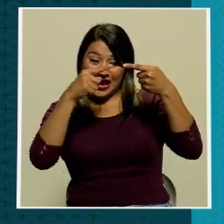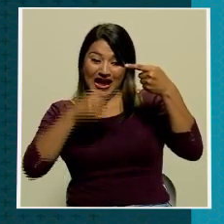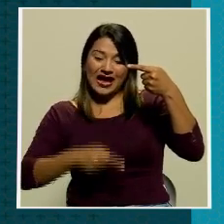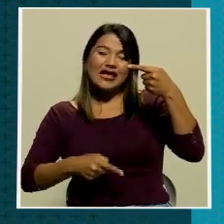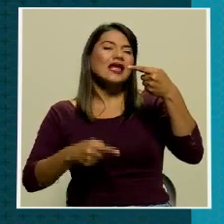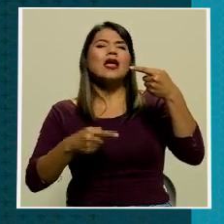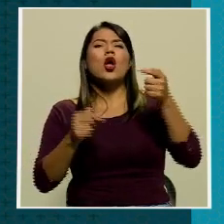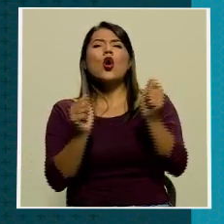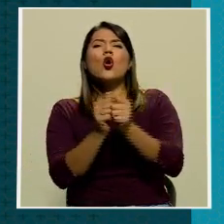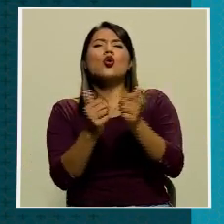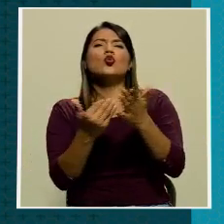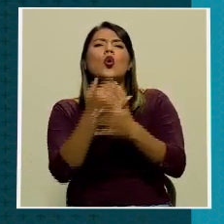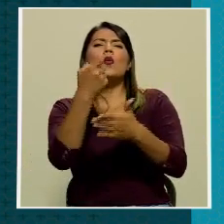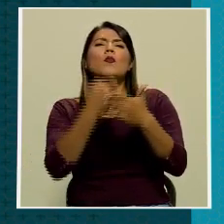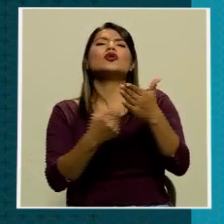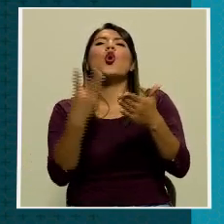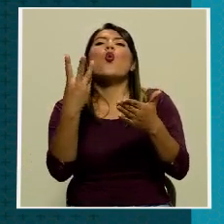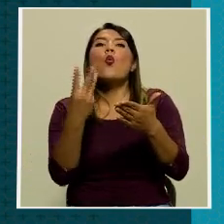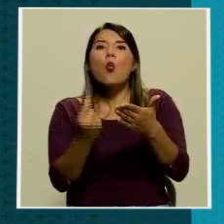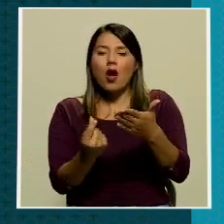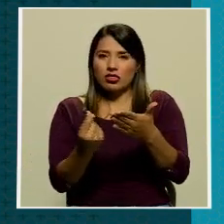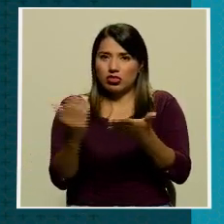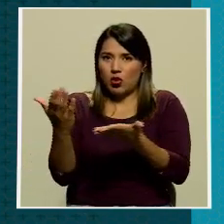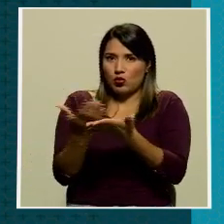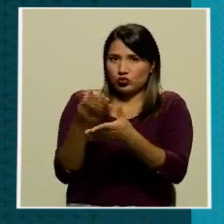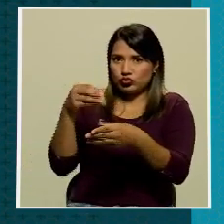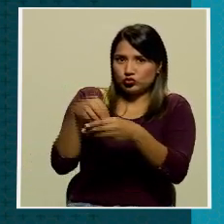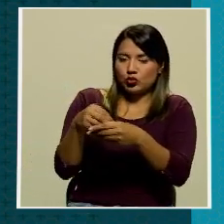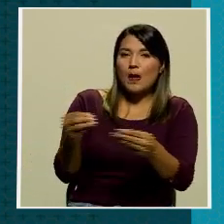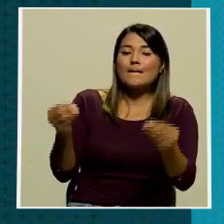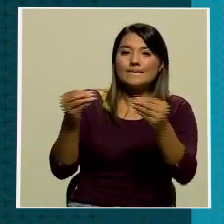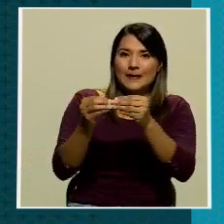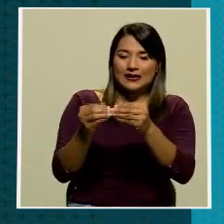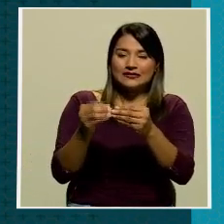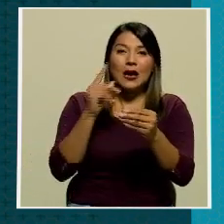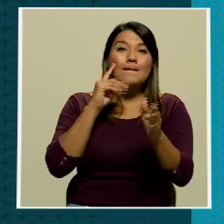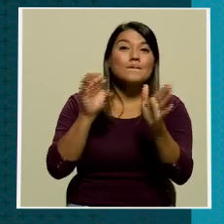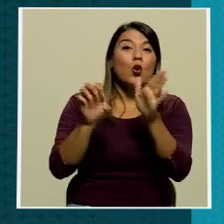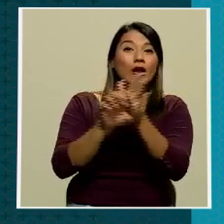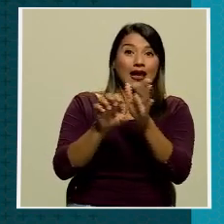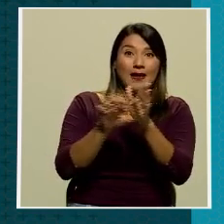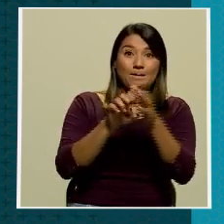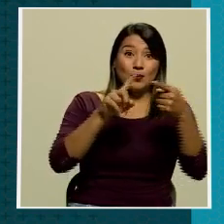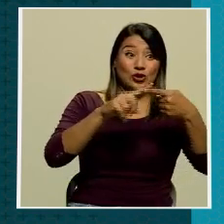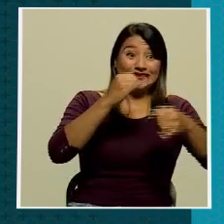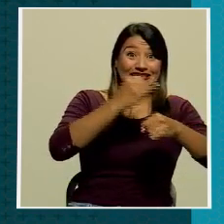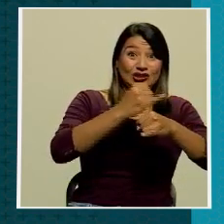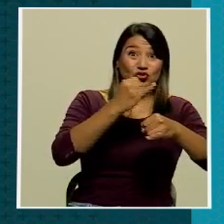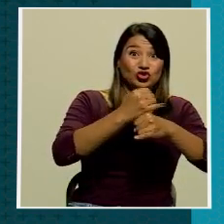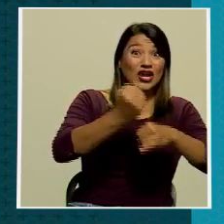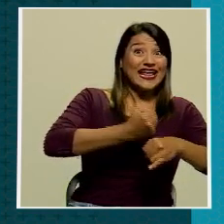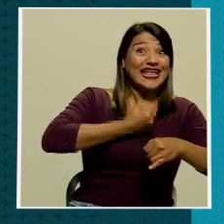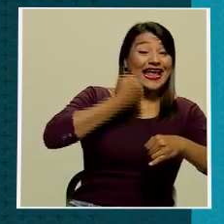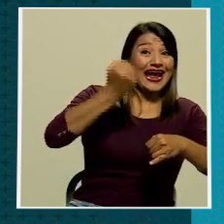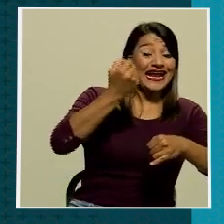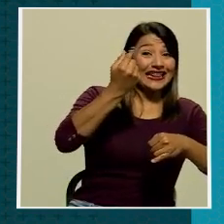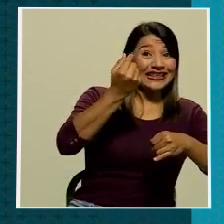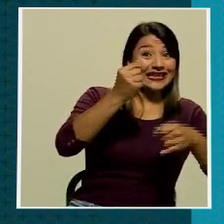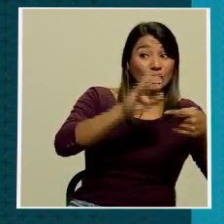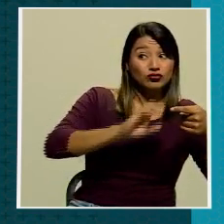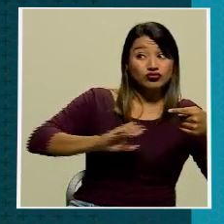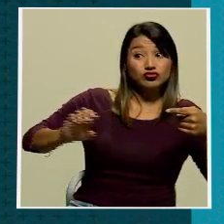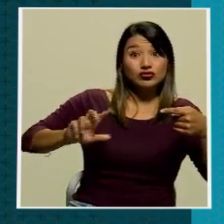impuestos. Por ejemplo, en el caso de las utilidades, estaríamos hablando de